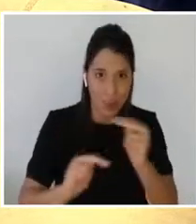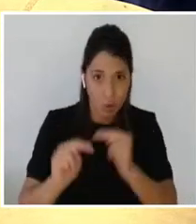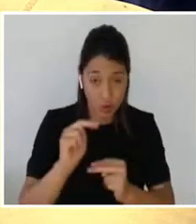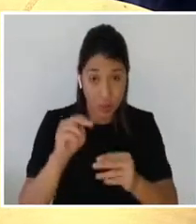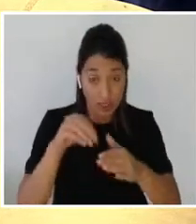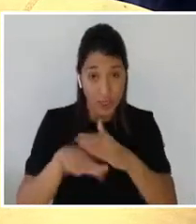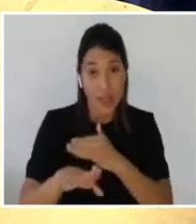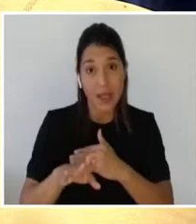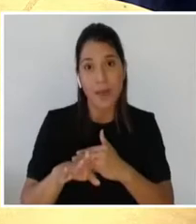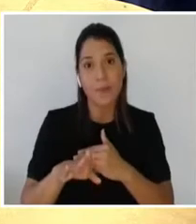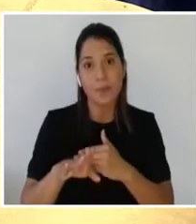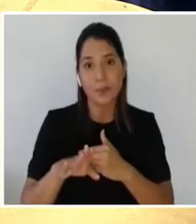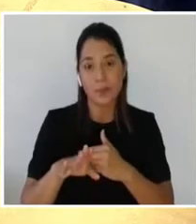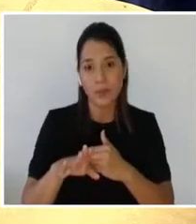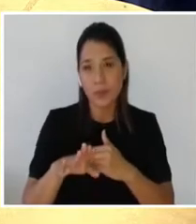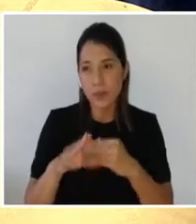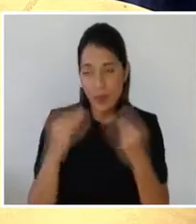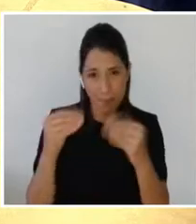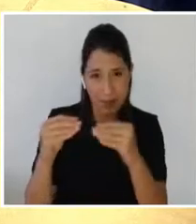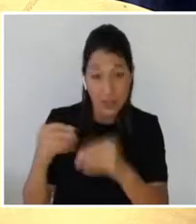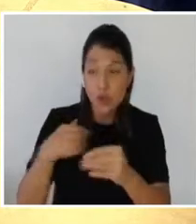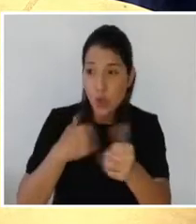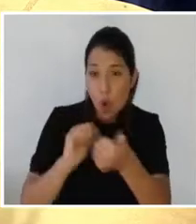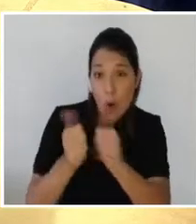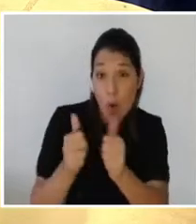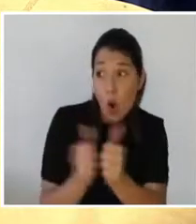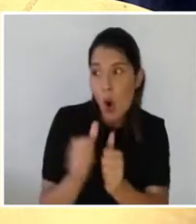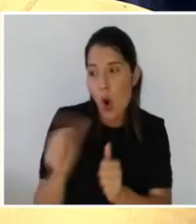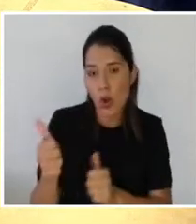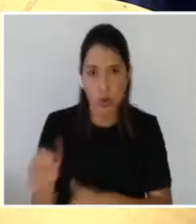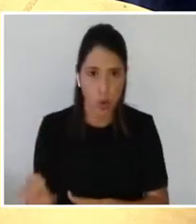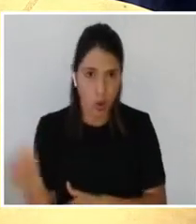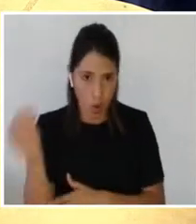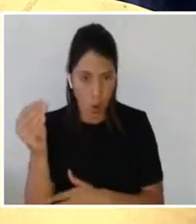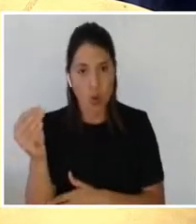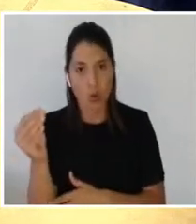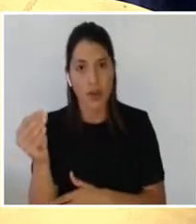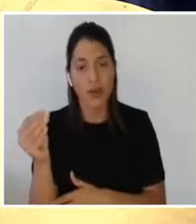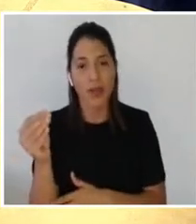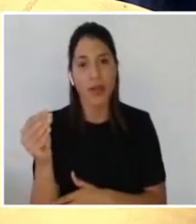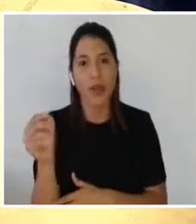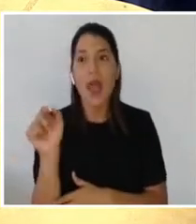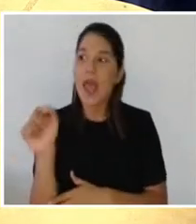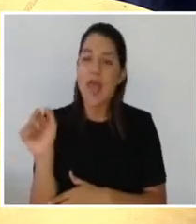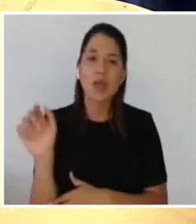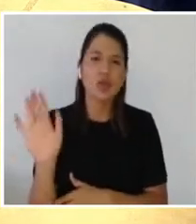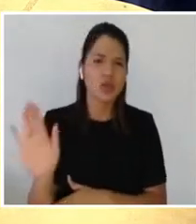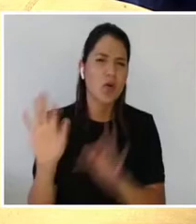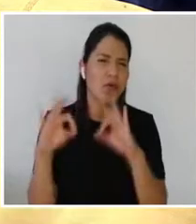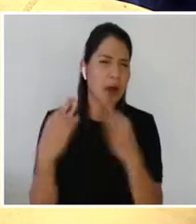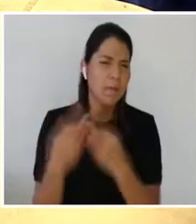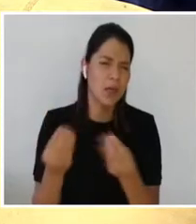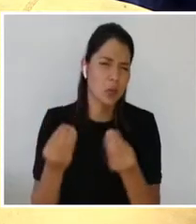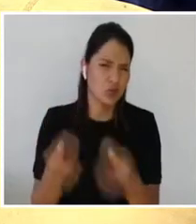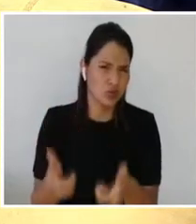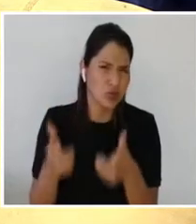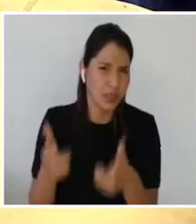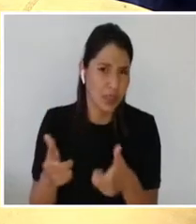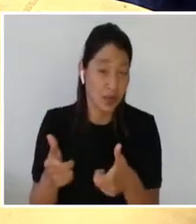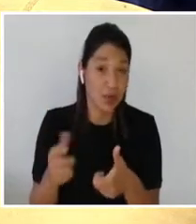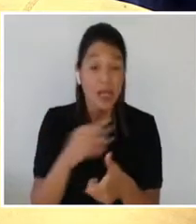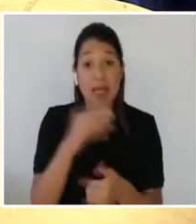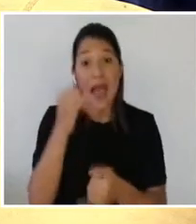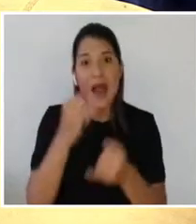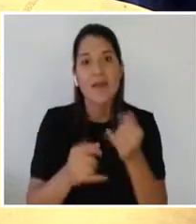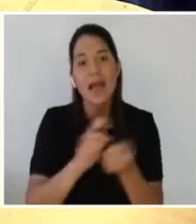ventas. Yo estaba compitiendo con un chico que venía de una familia de mucho dinero y demás, y al final modificaron la competencia